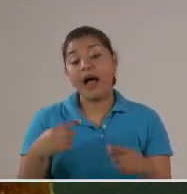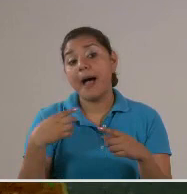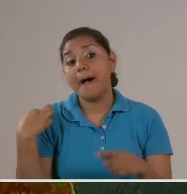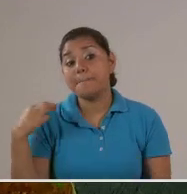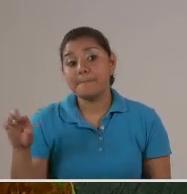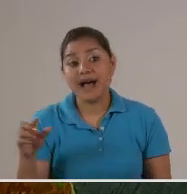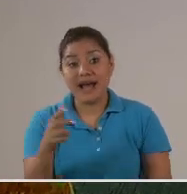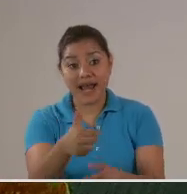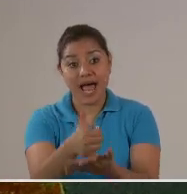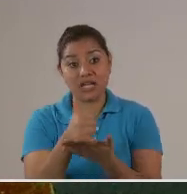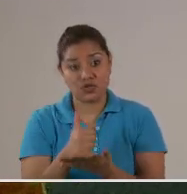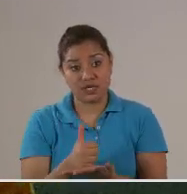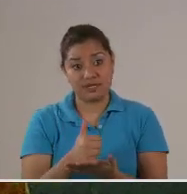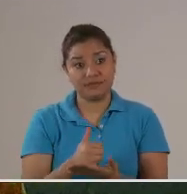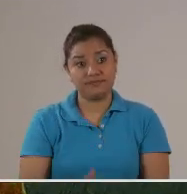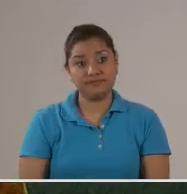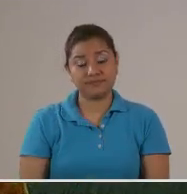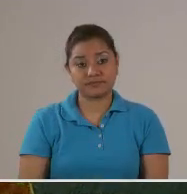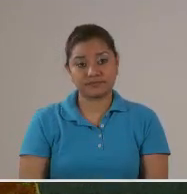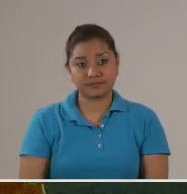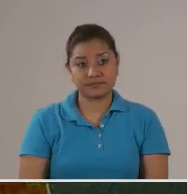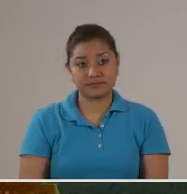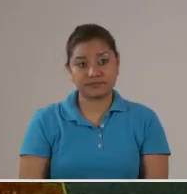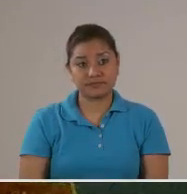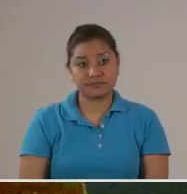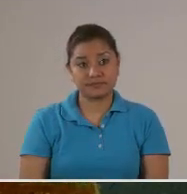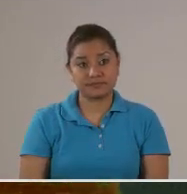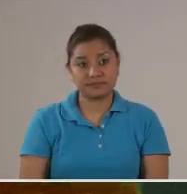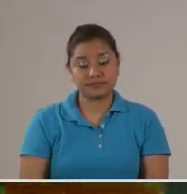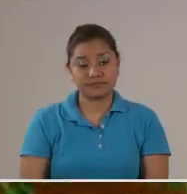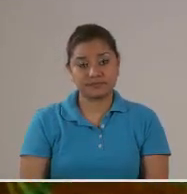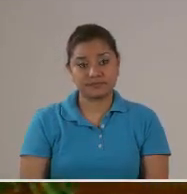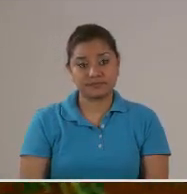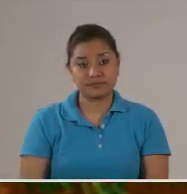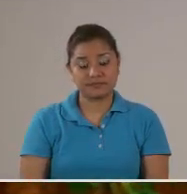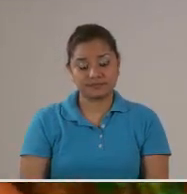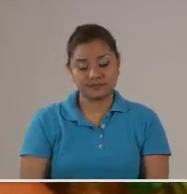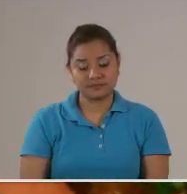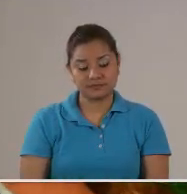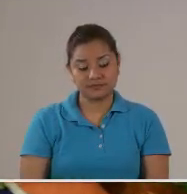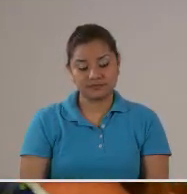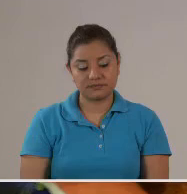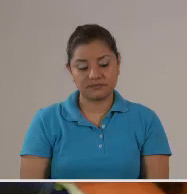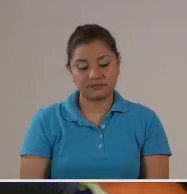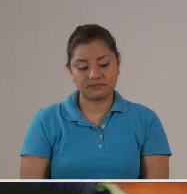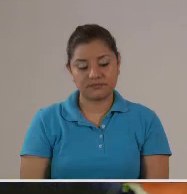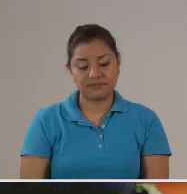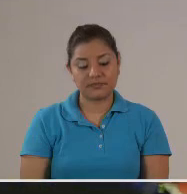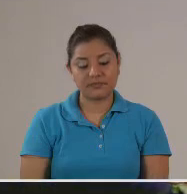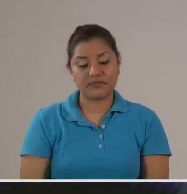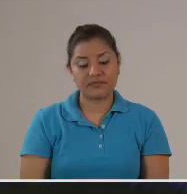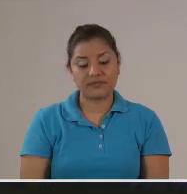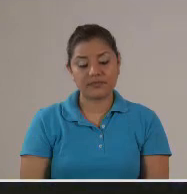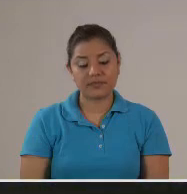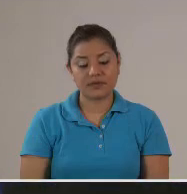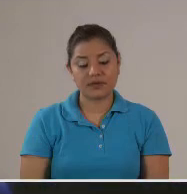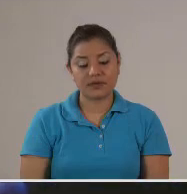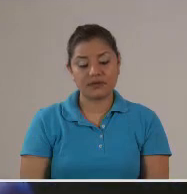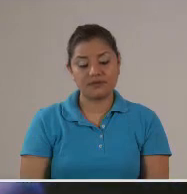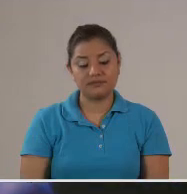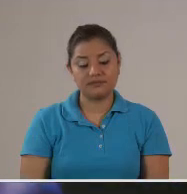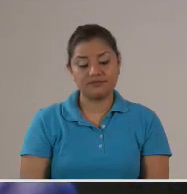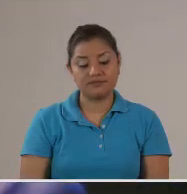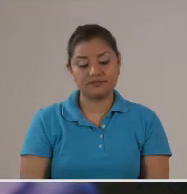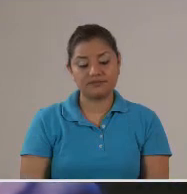espiritual y de cosas malas verdad eh No no no soy proaborto usted que que saber